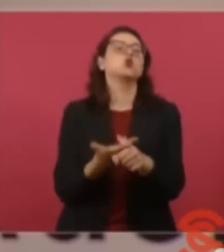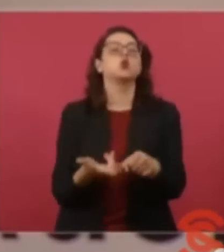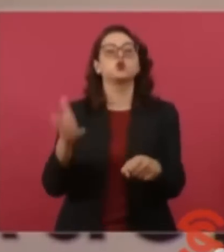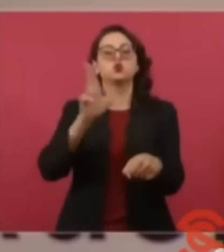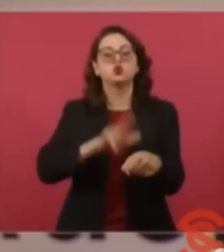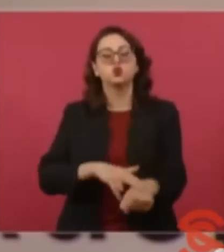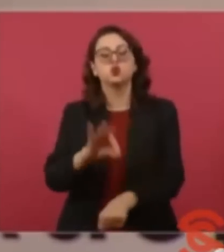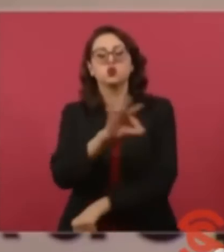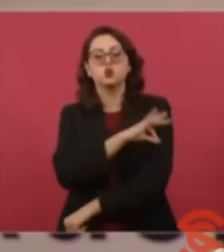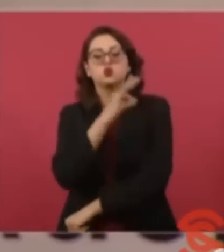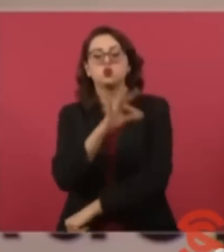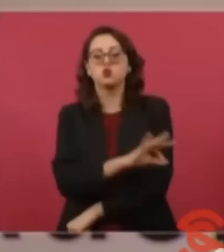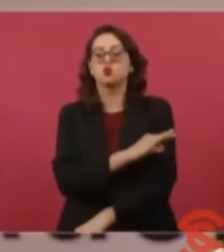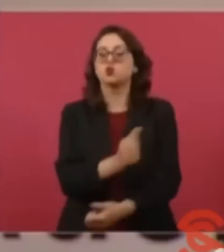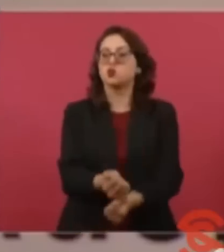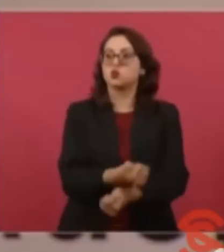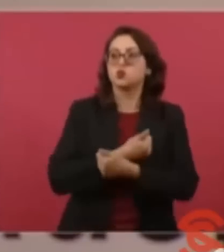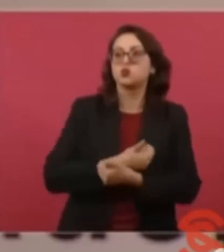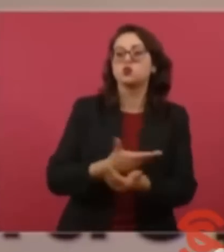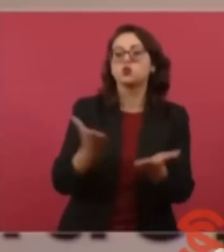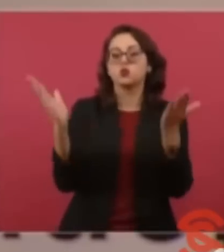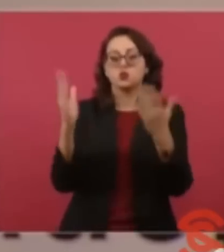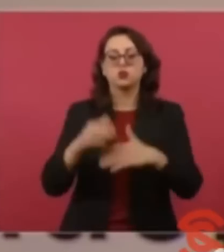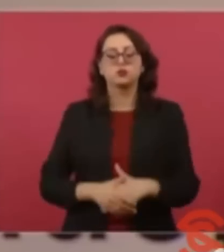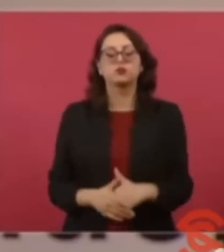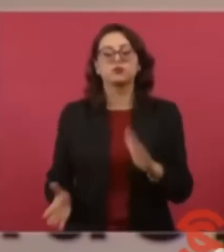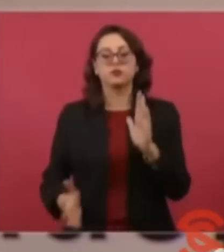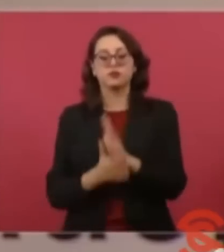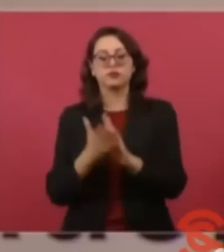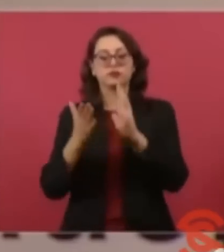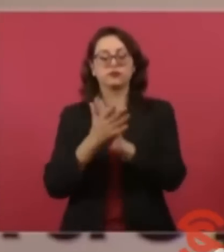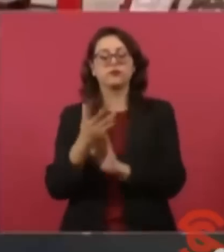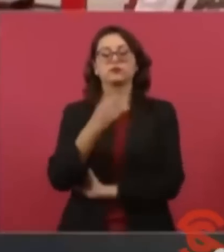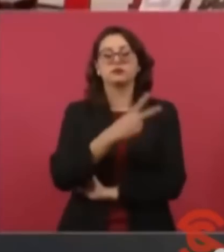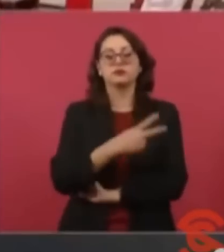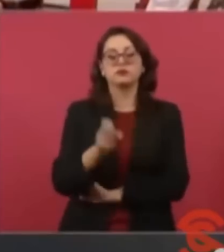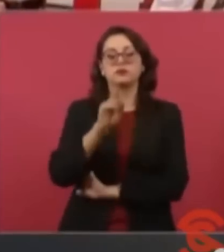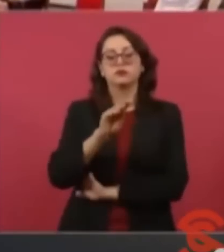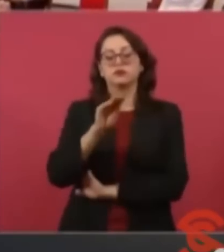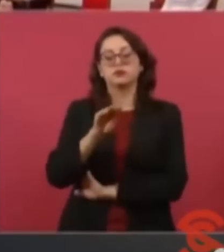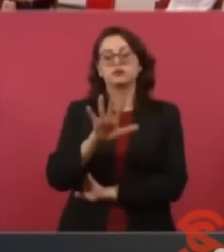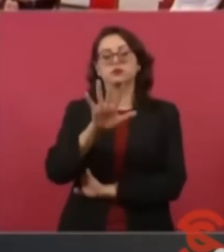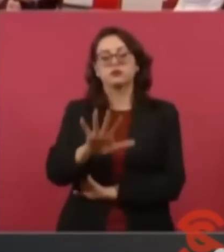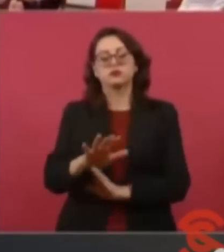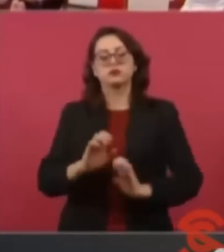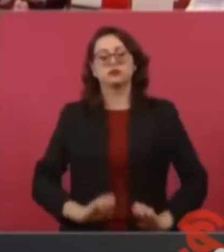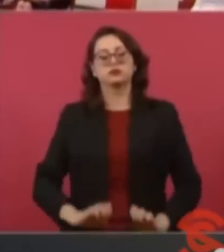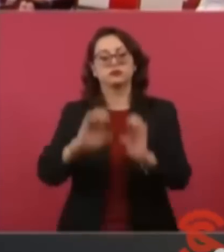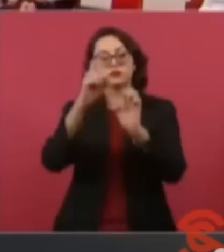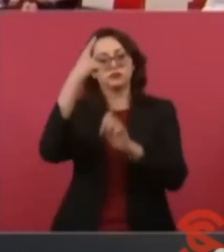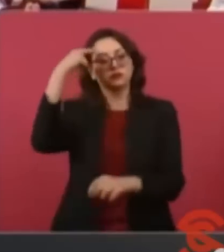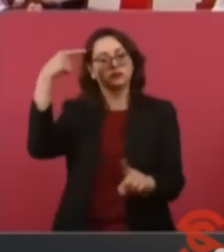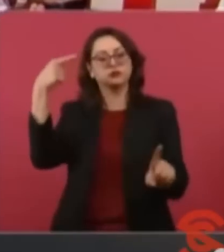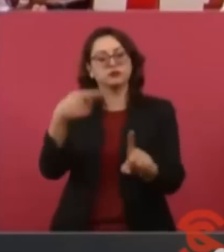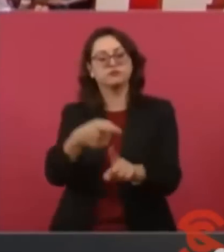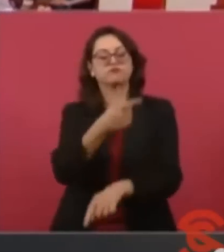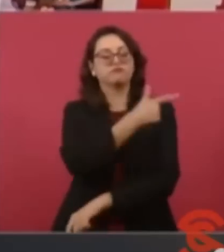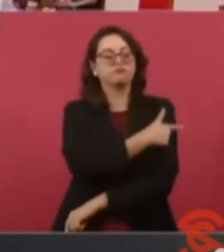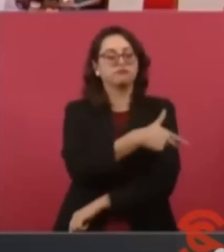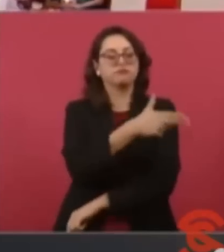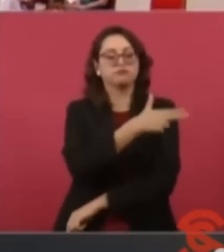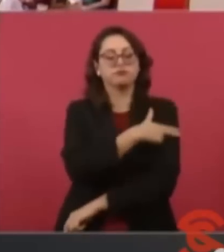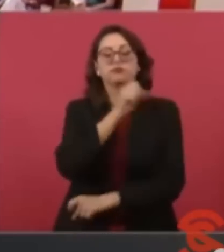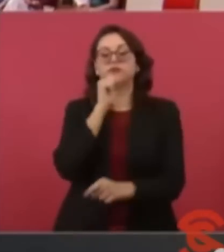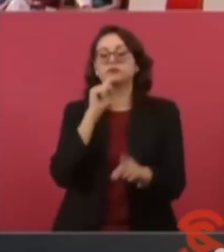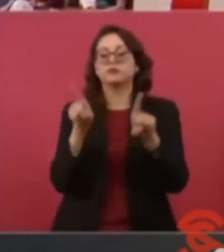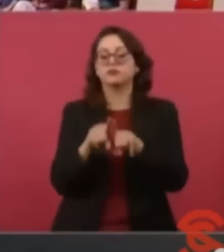de vacunas, en la construcción de 295 cuarteles, canales y distritos